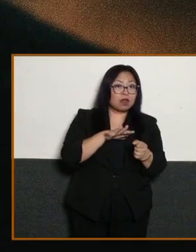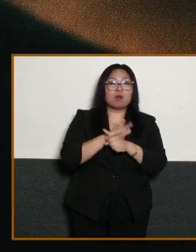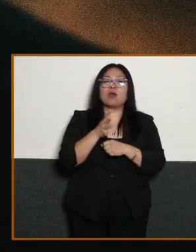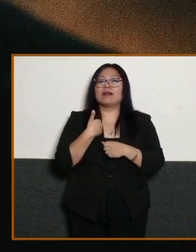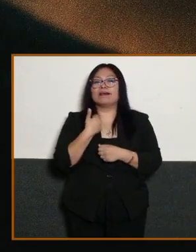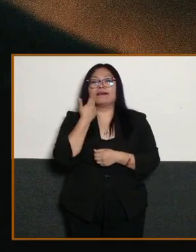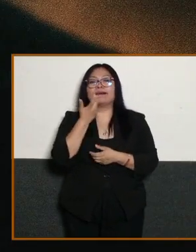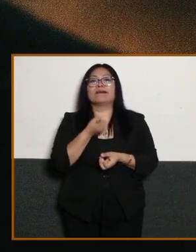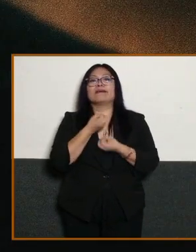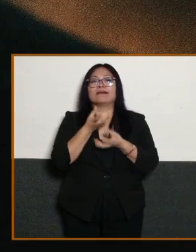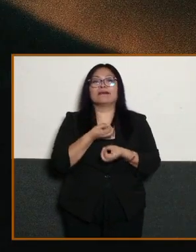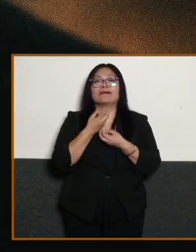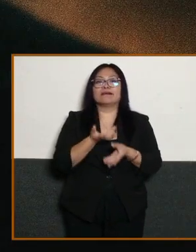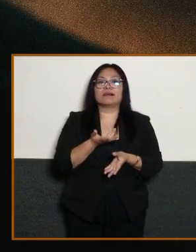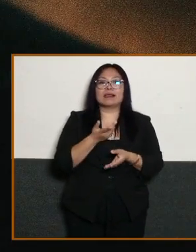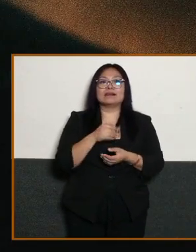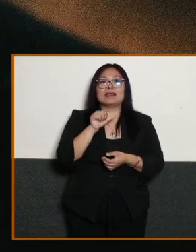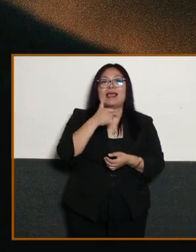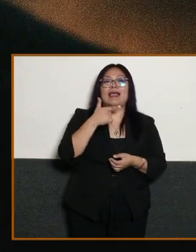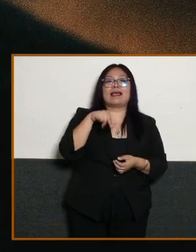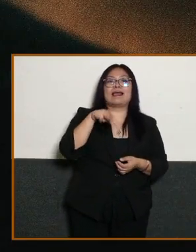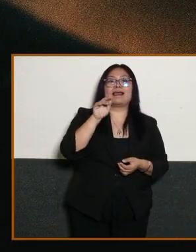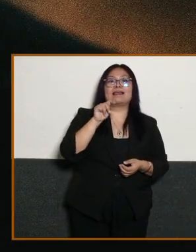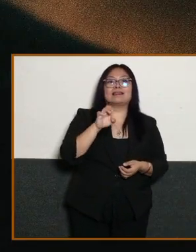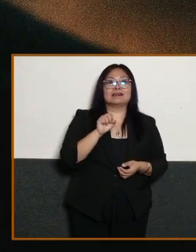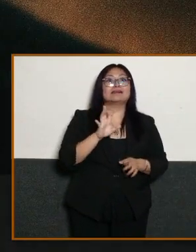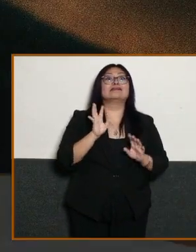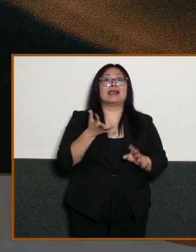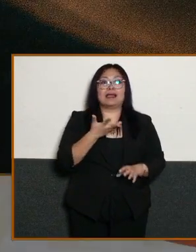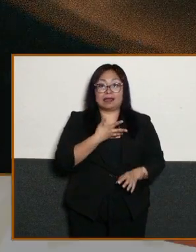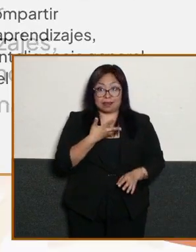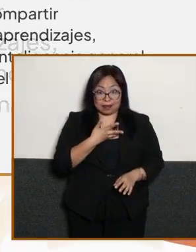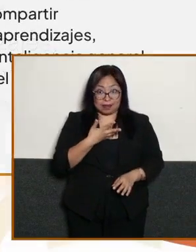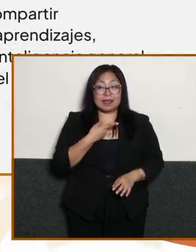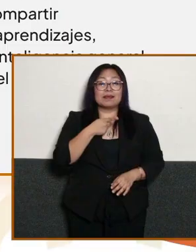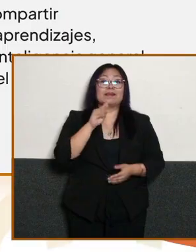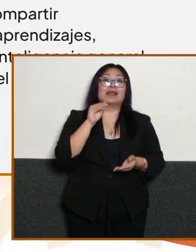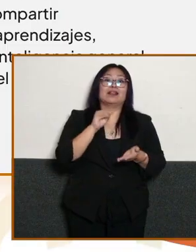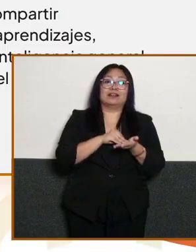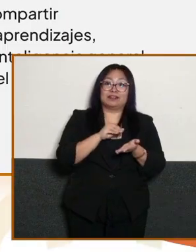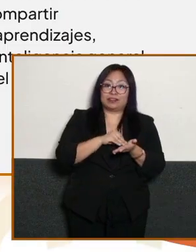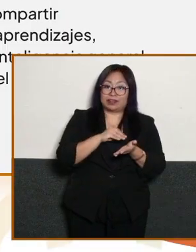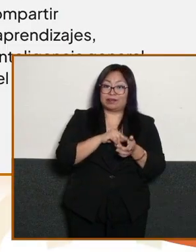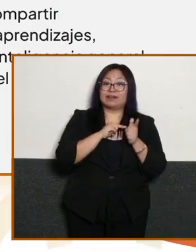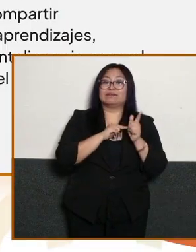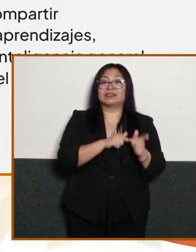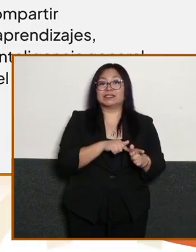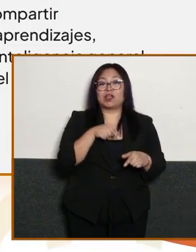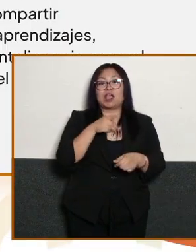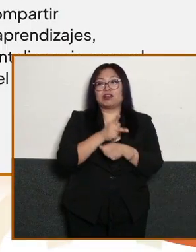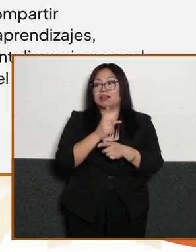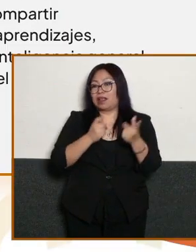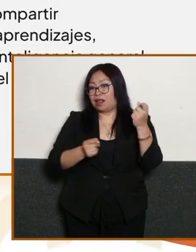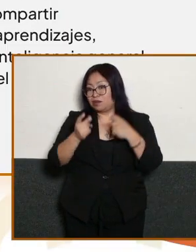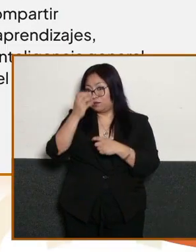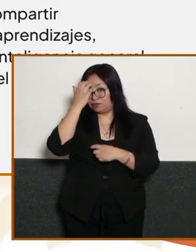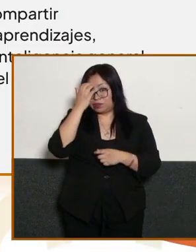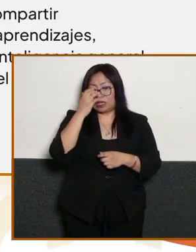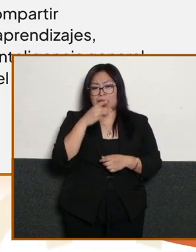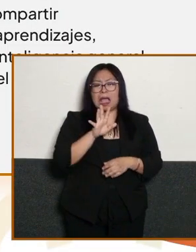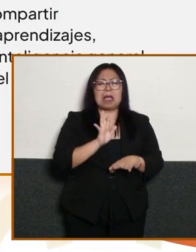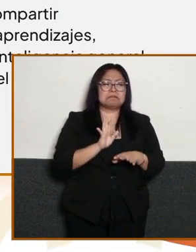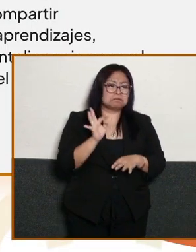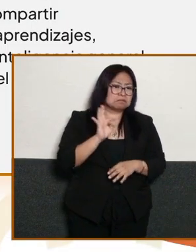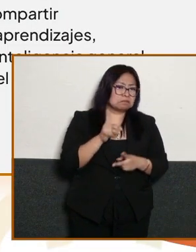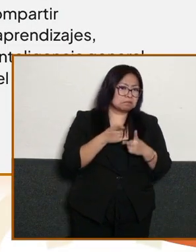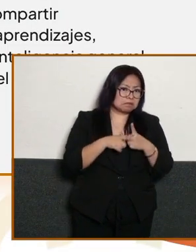etcétera? Van a empezar a tener agencia. Esto ya existe y seguramente lo van a estar hablando mucho. Y al principio suena interesante, pues se